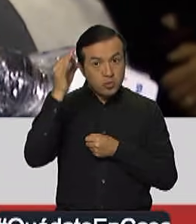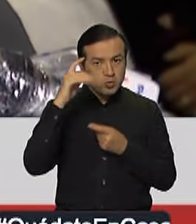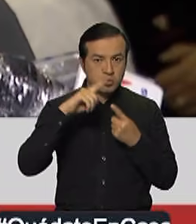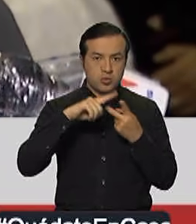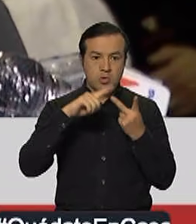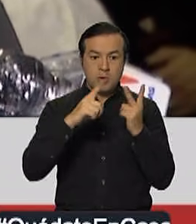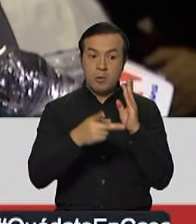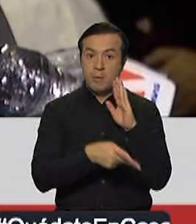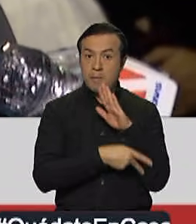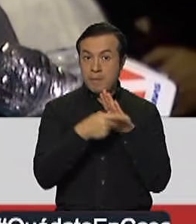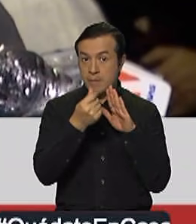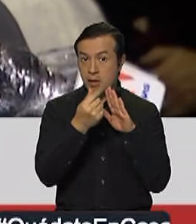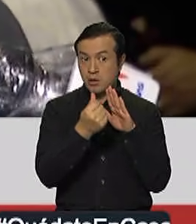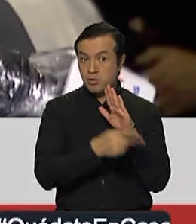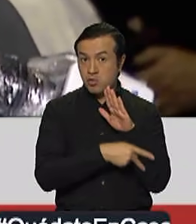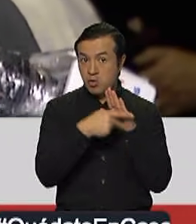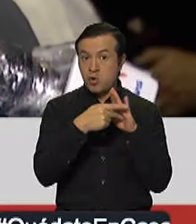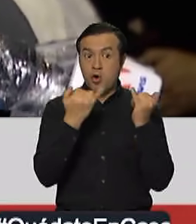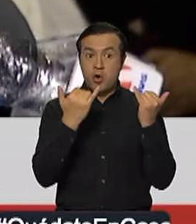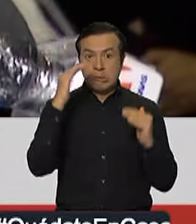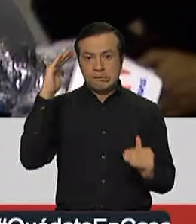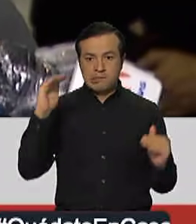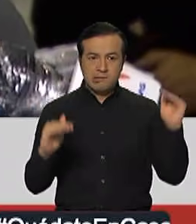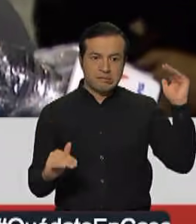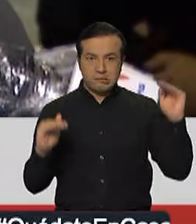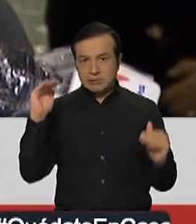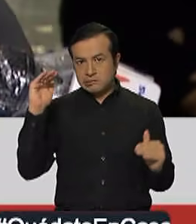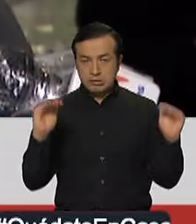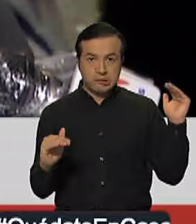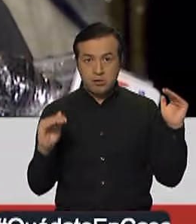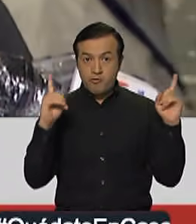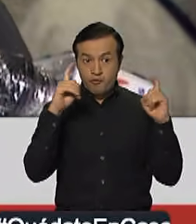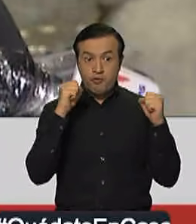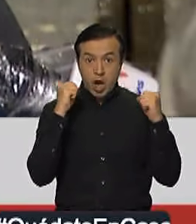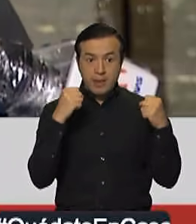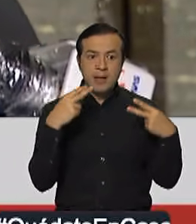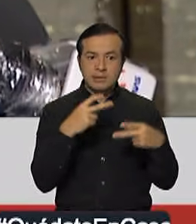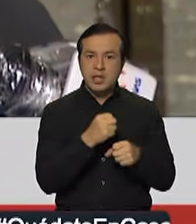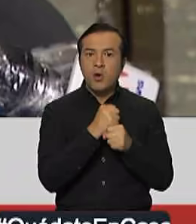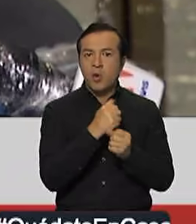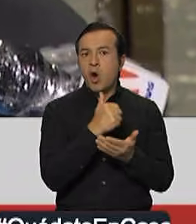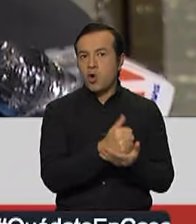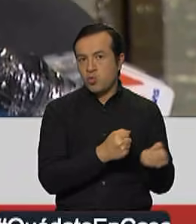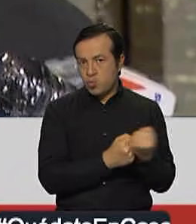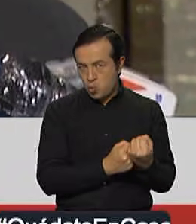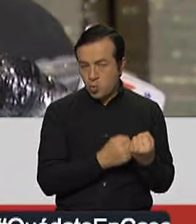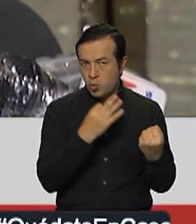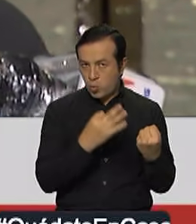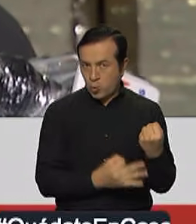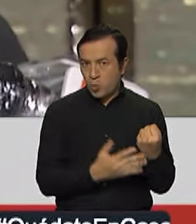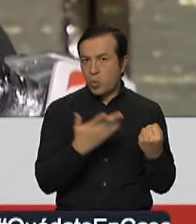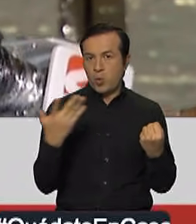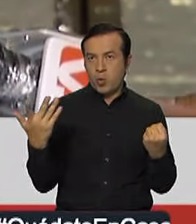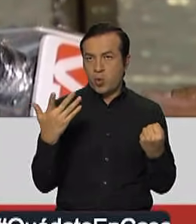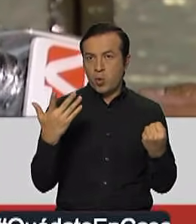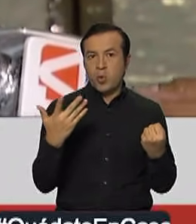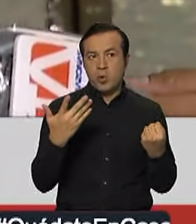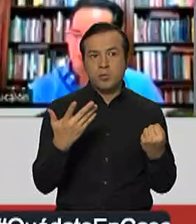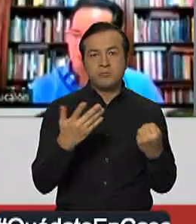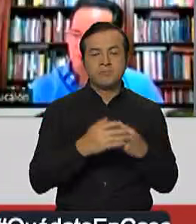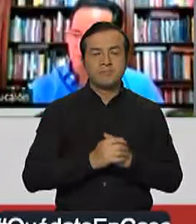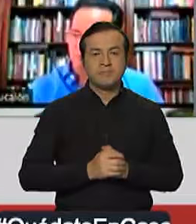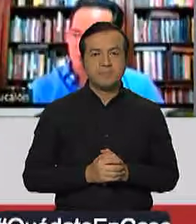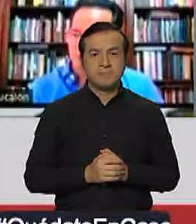petrolera para que estas variaciones y estas fluctuaciones tan fuertes de precio no nos vengan a complicar el